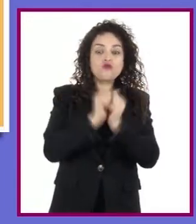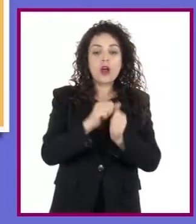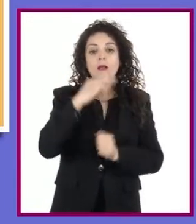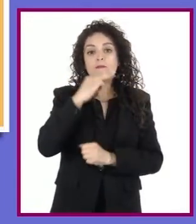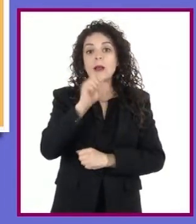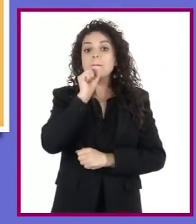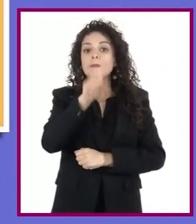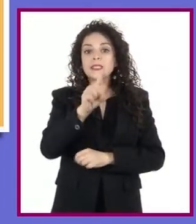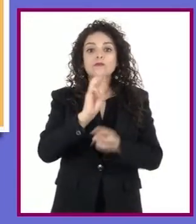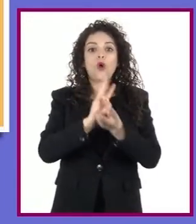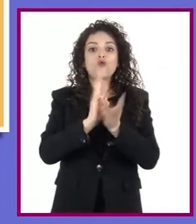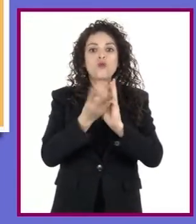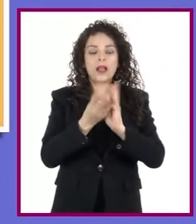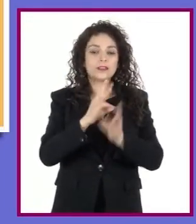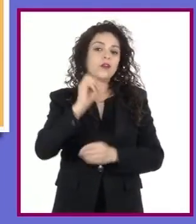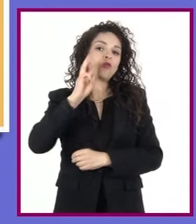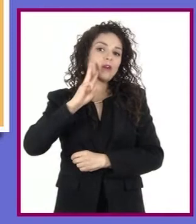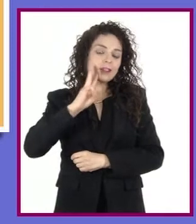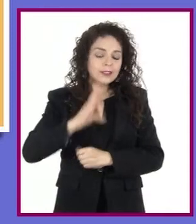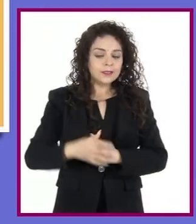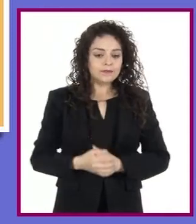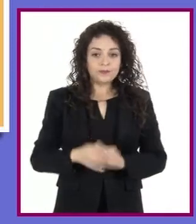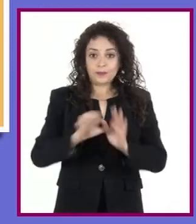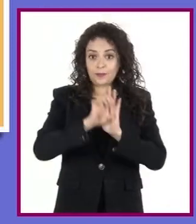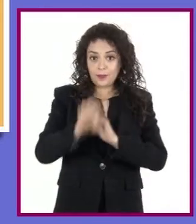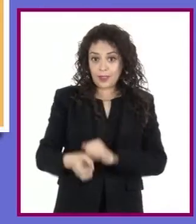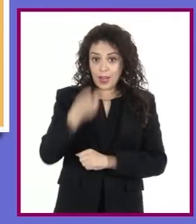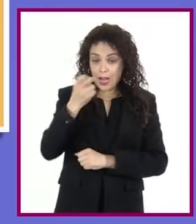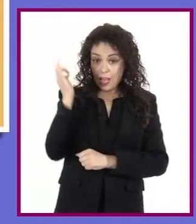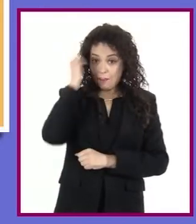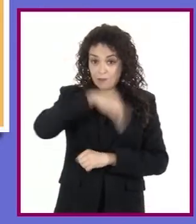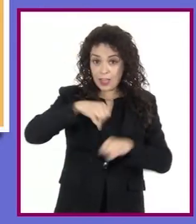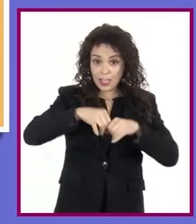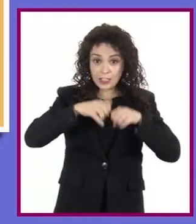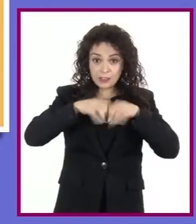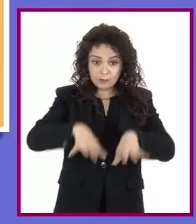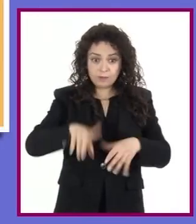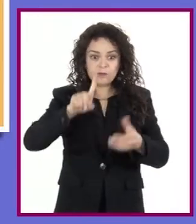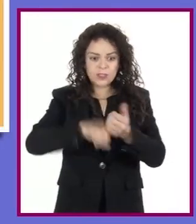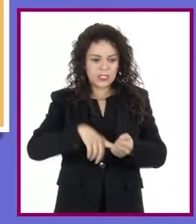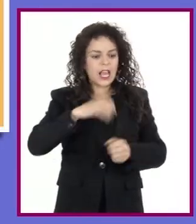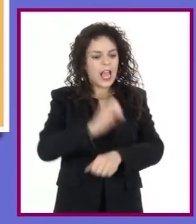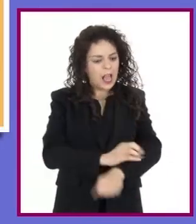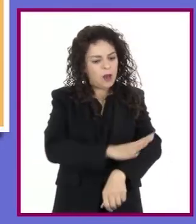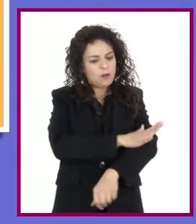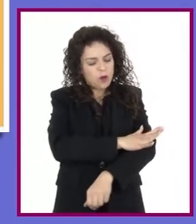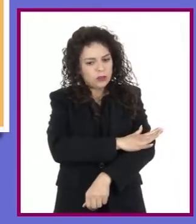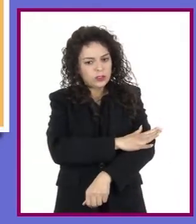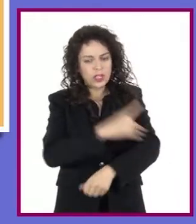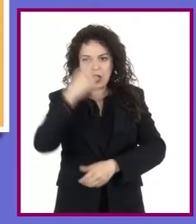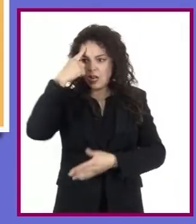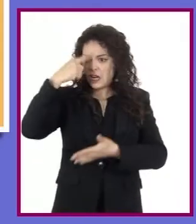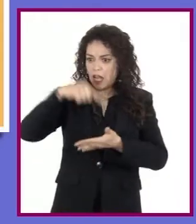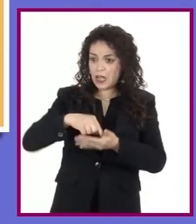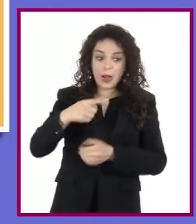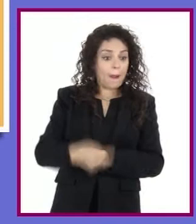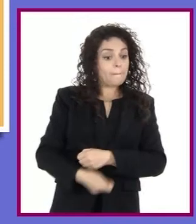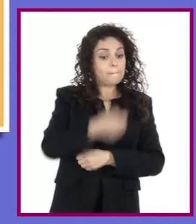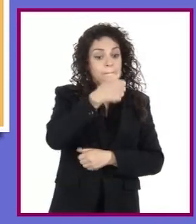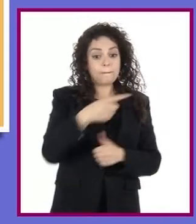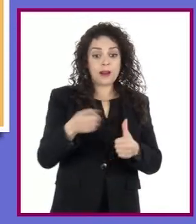ejemplo. Como las fake news apelan a las emociones y creencias antes que a los hechos